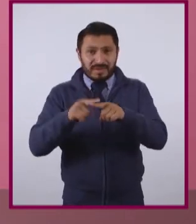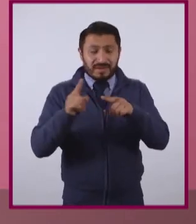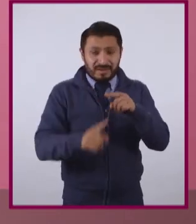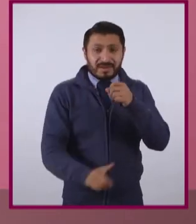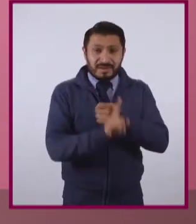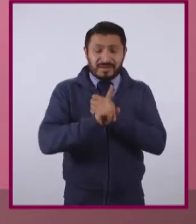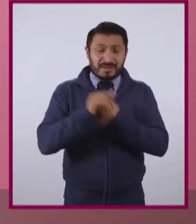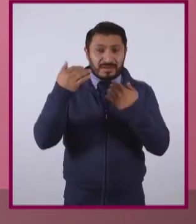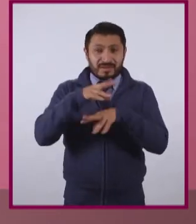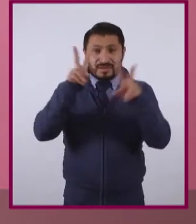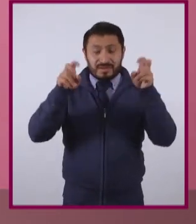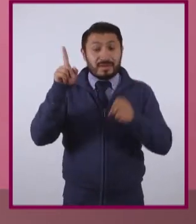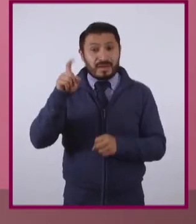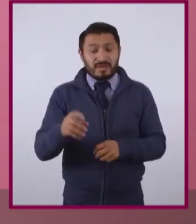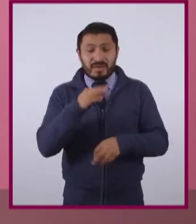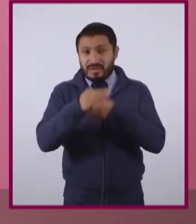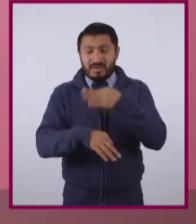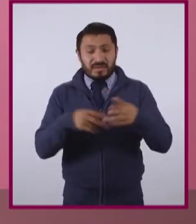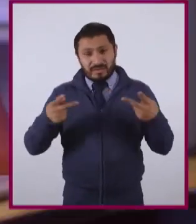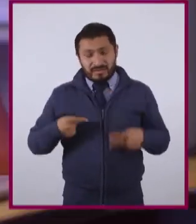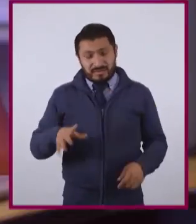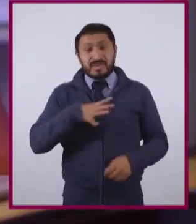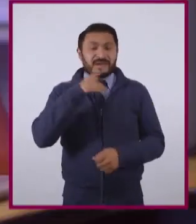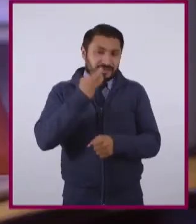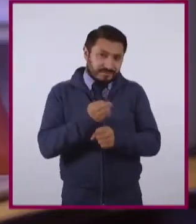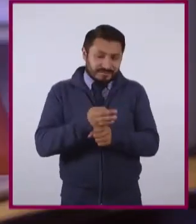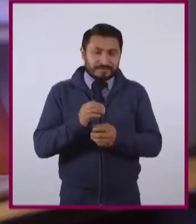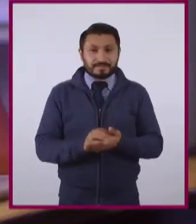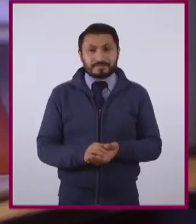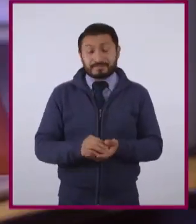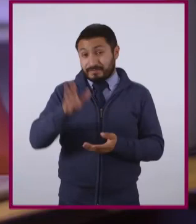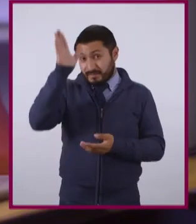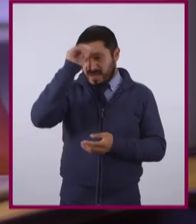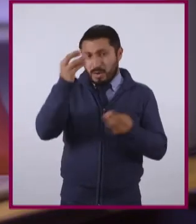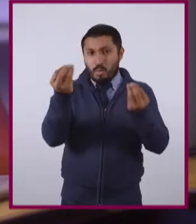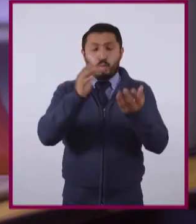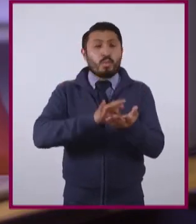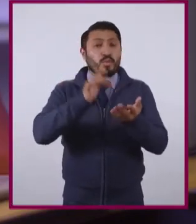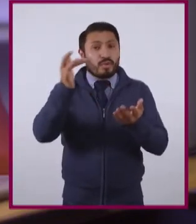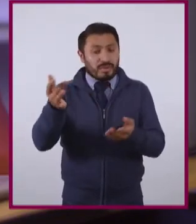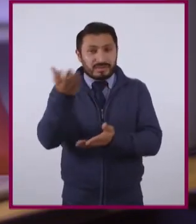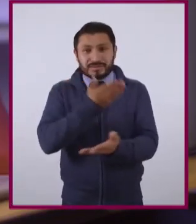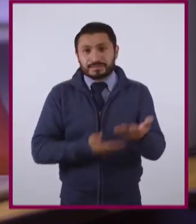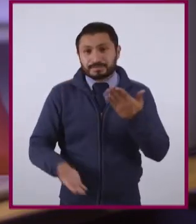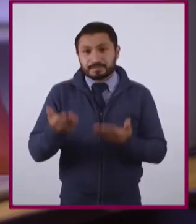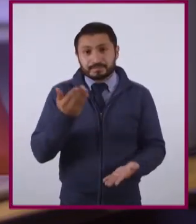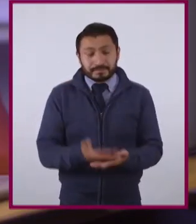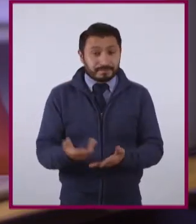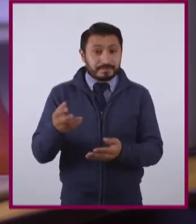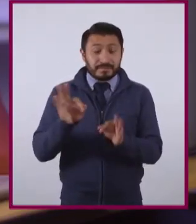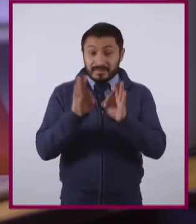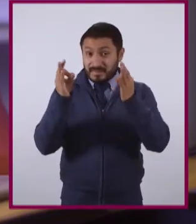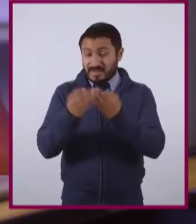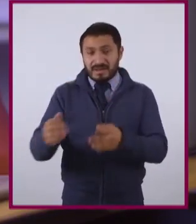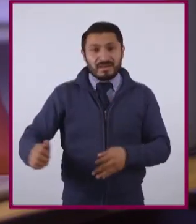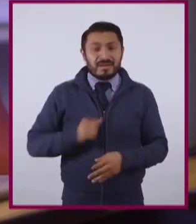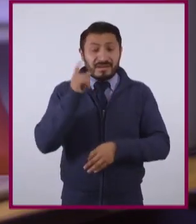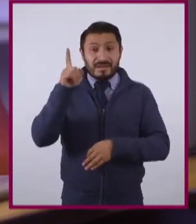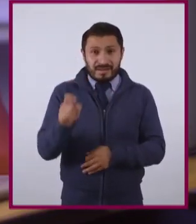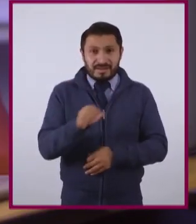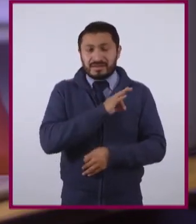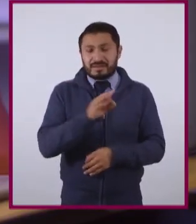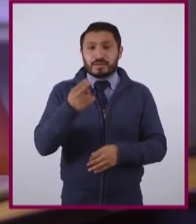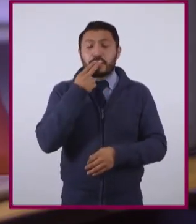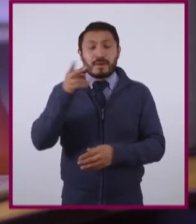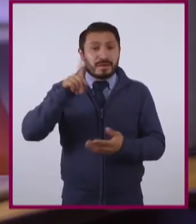agua que todas las personas enfrentamos en la actualidad. De acuerdo, pues muchísimas gracias por compartirnos alternativas para aprovechar agua que se puede usar